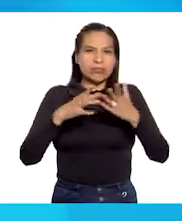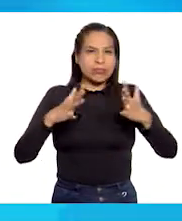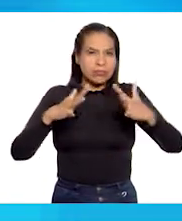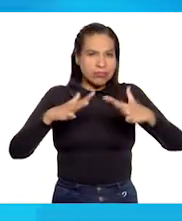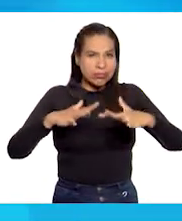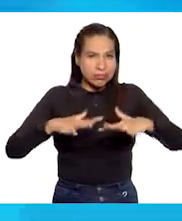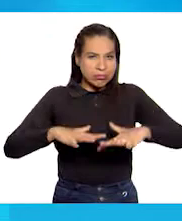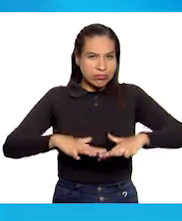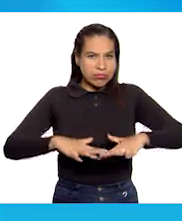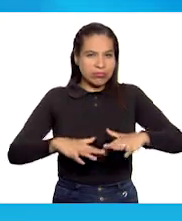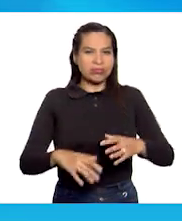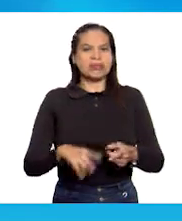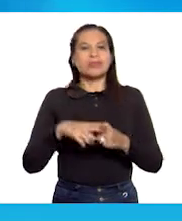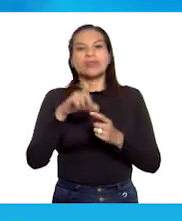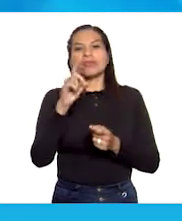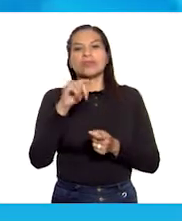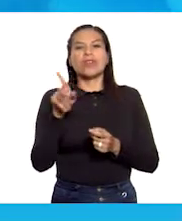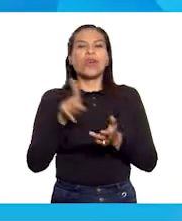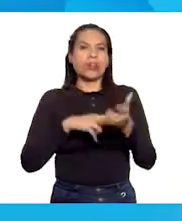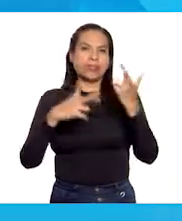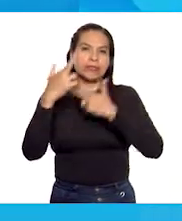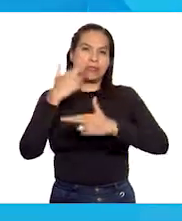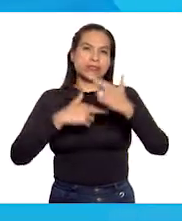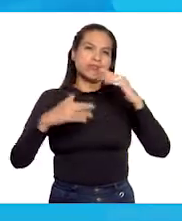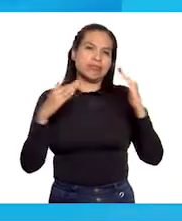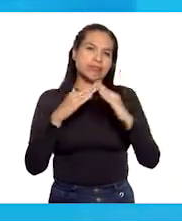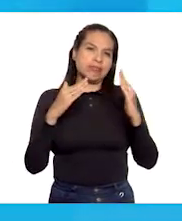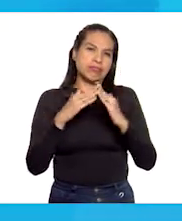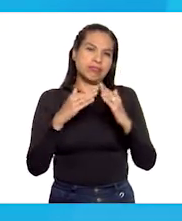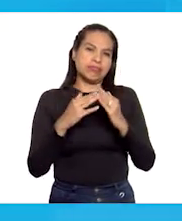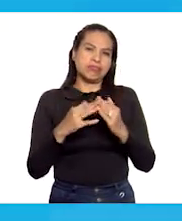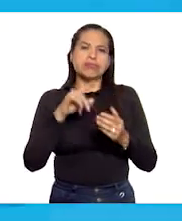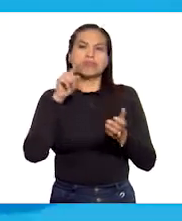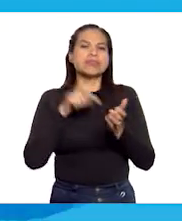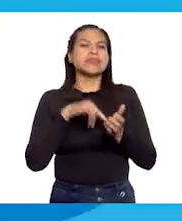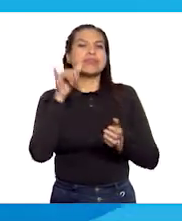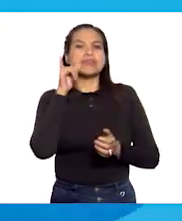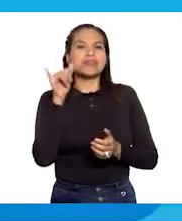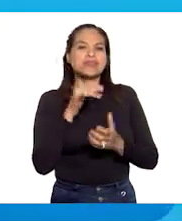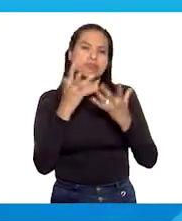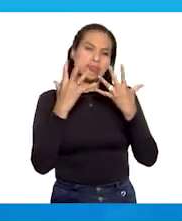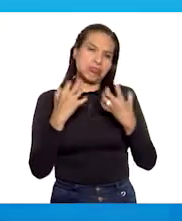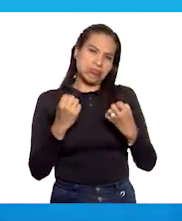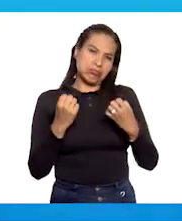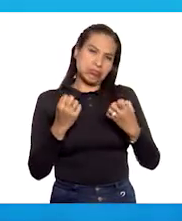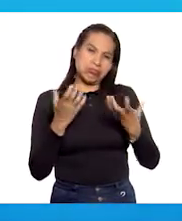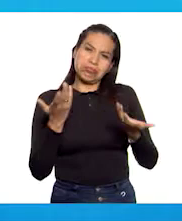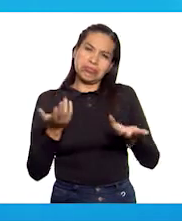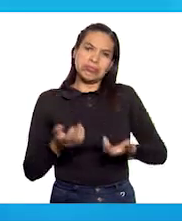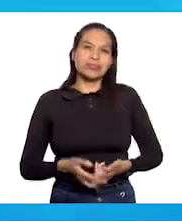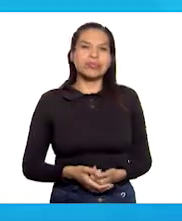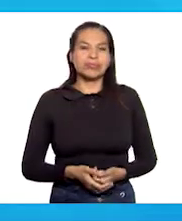hundir. Adamo y yo regresamos a nuestra casa en Italia.